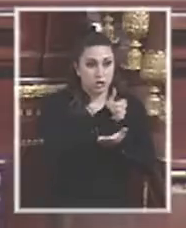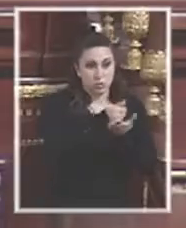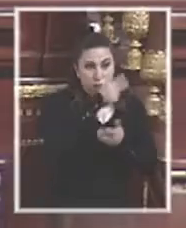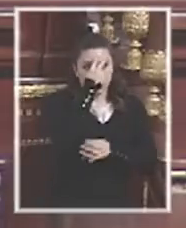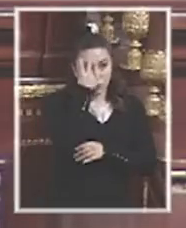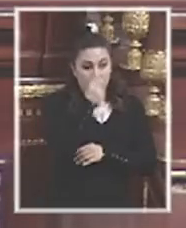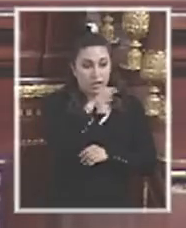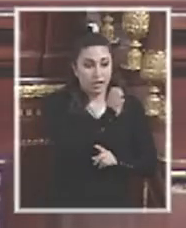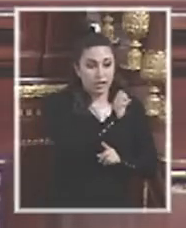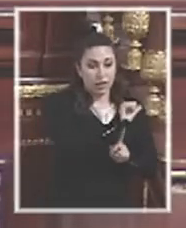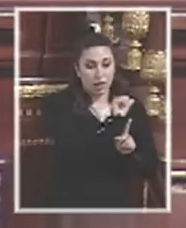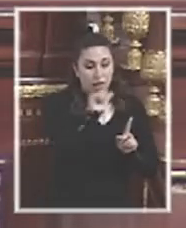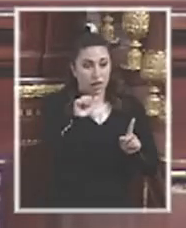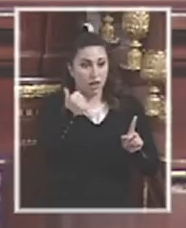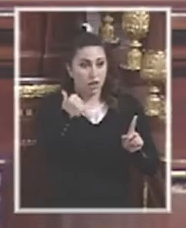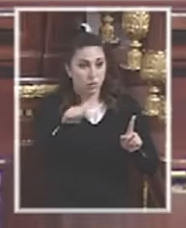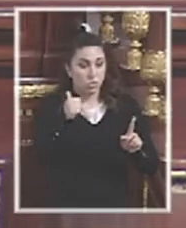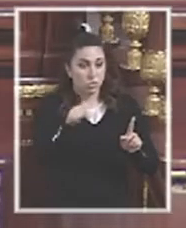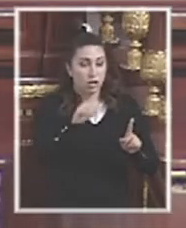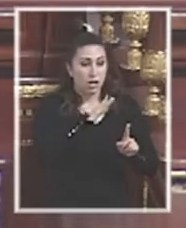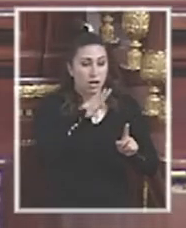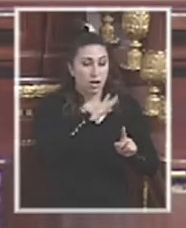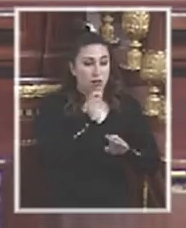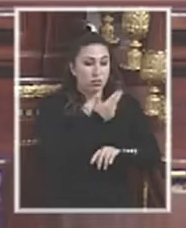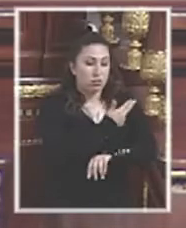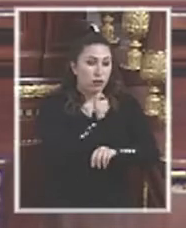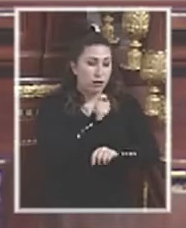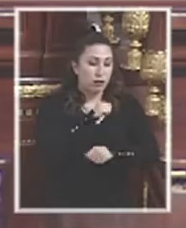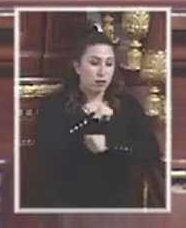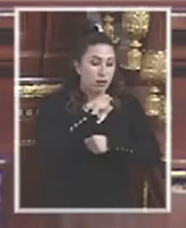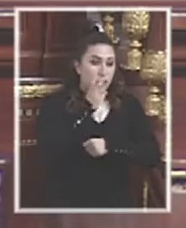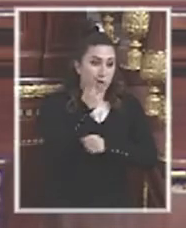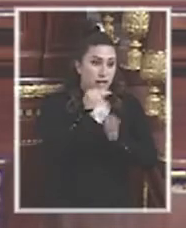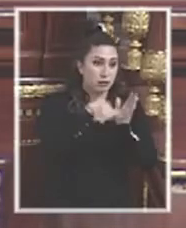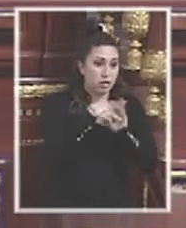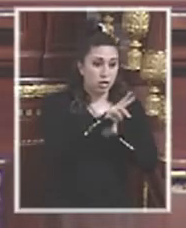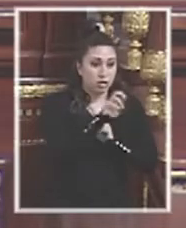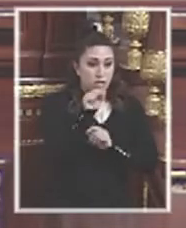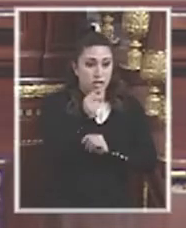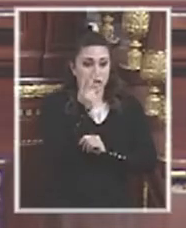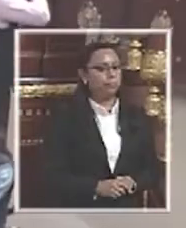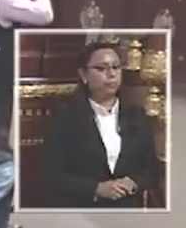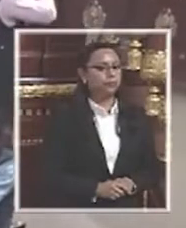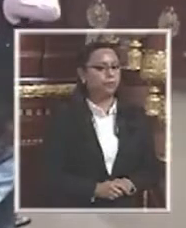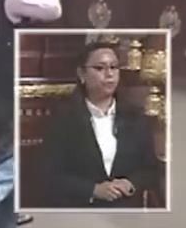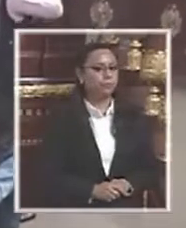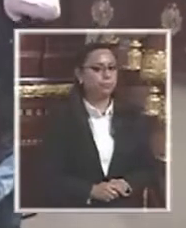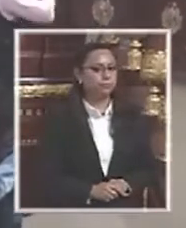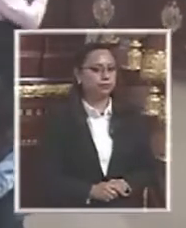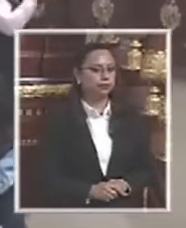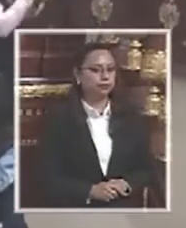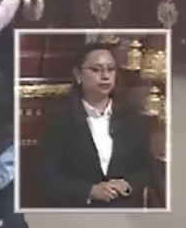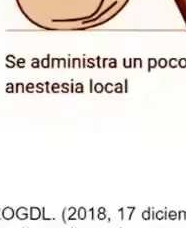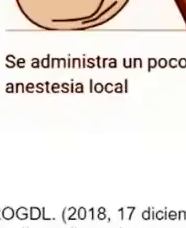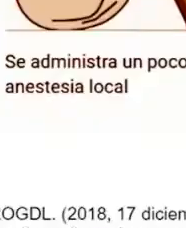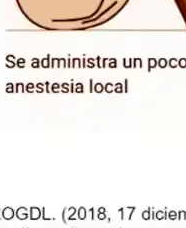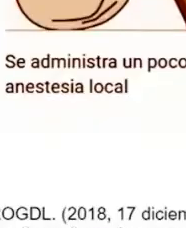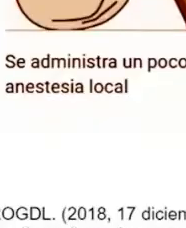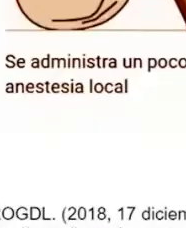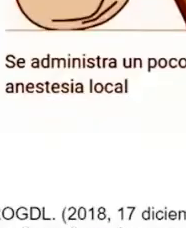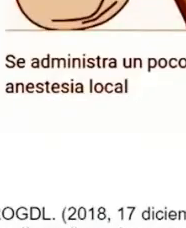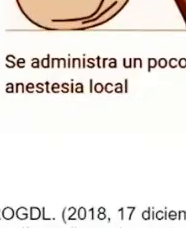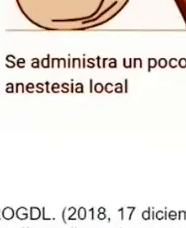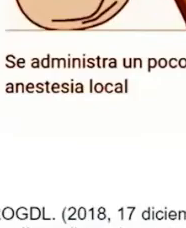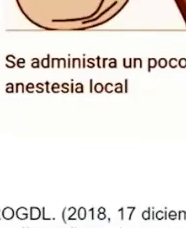México realice campañas informativas y demás acciones conducentes a fin de promover la vasectomía sin